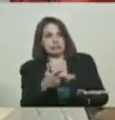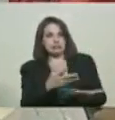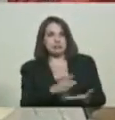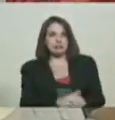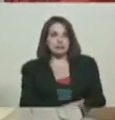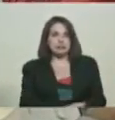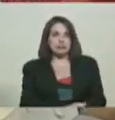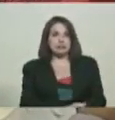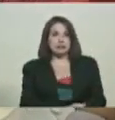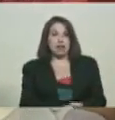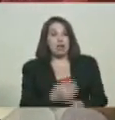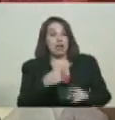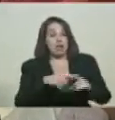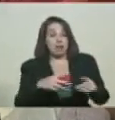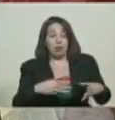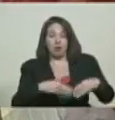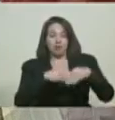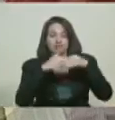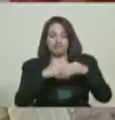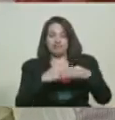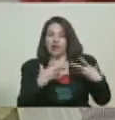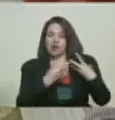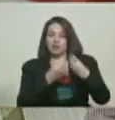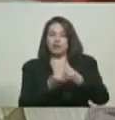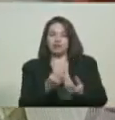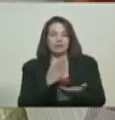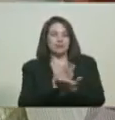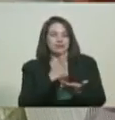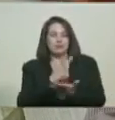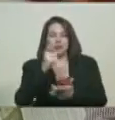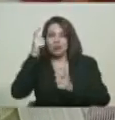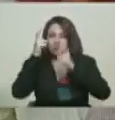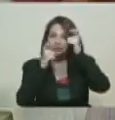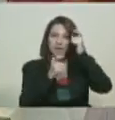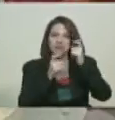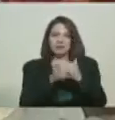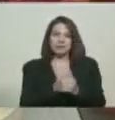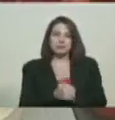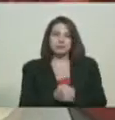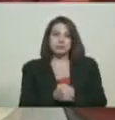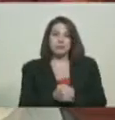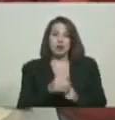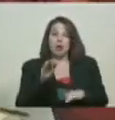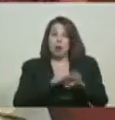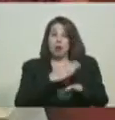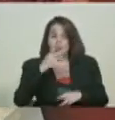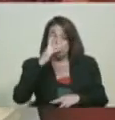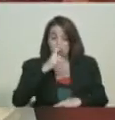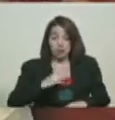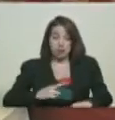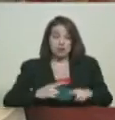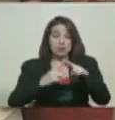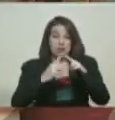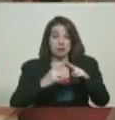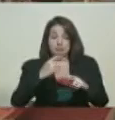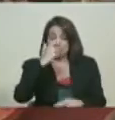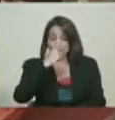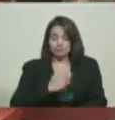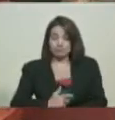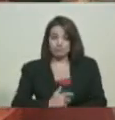de la mano y de la palabra del comandante chávez porque en la humildad del ser que somos